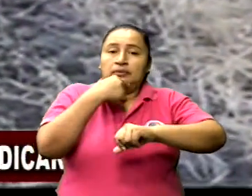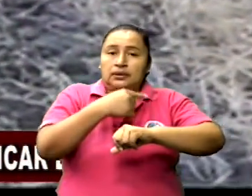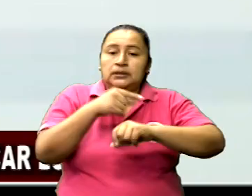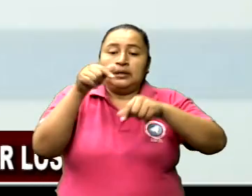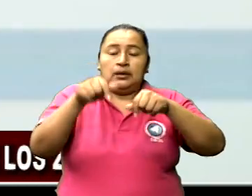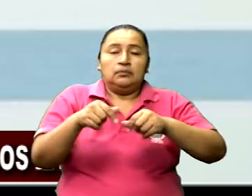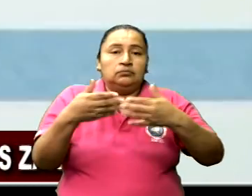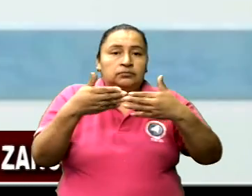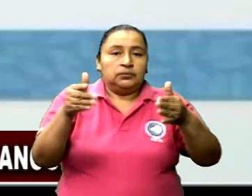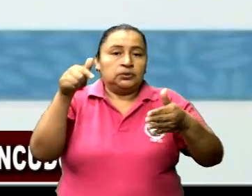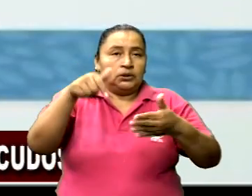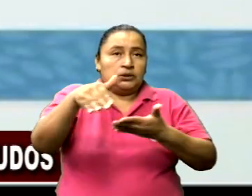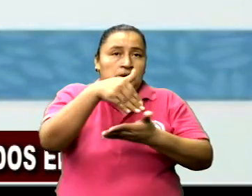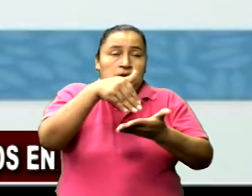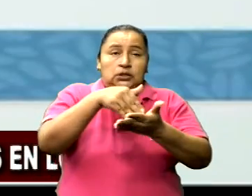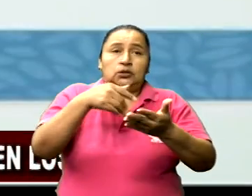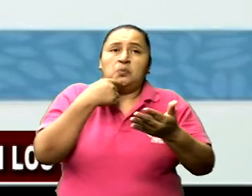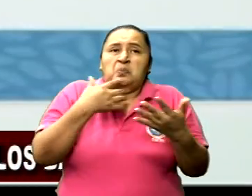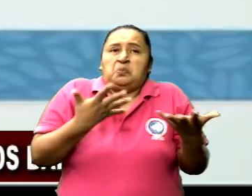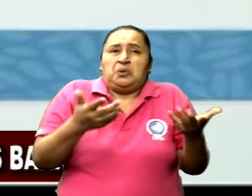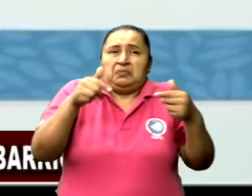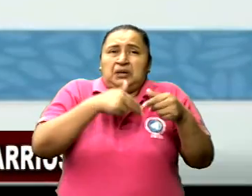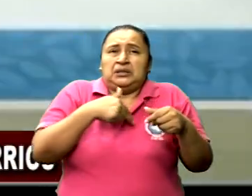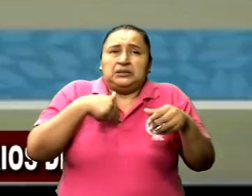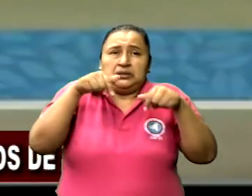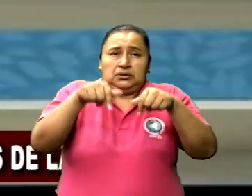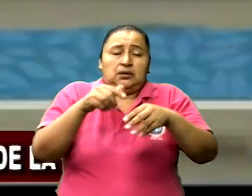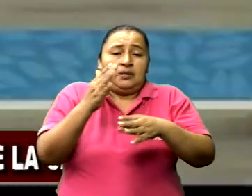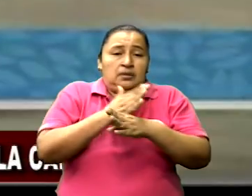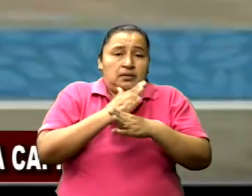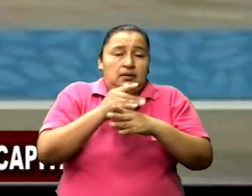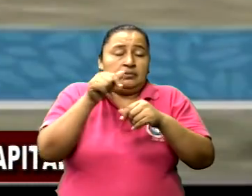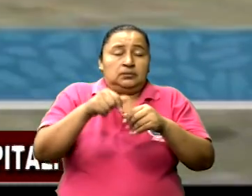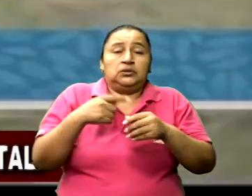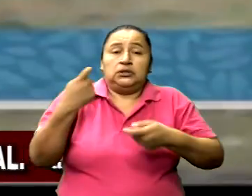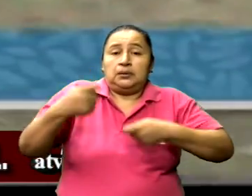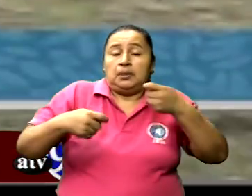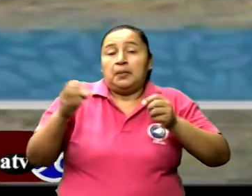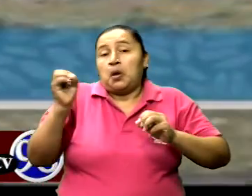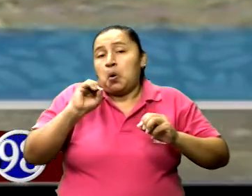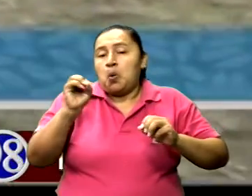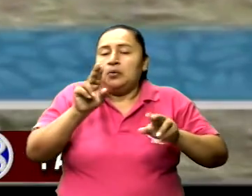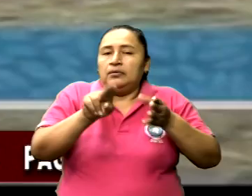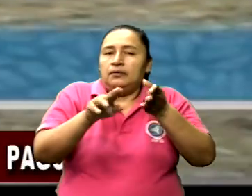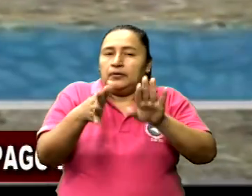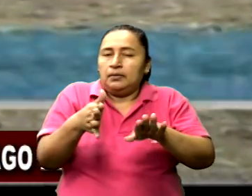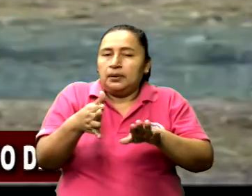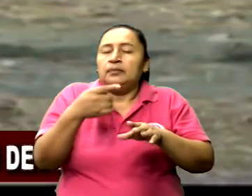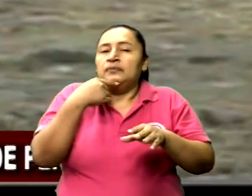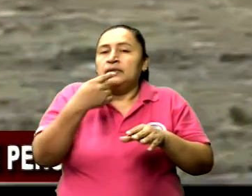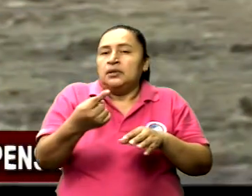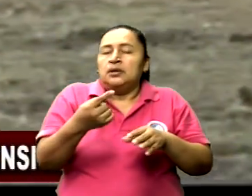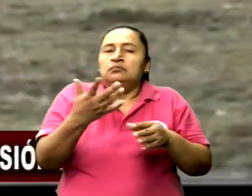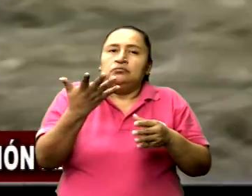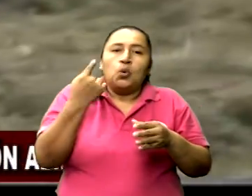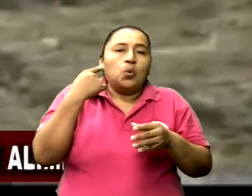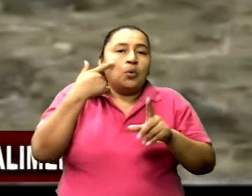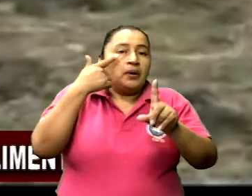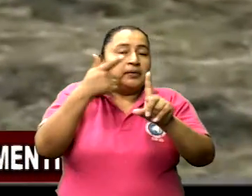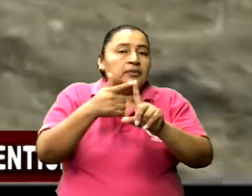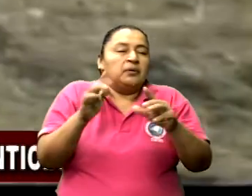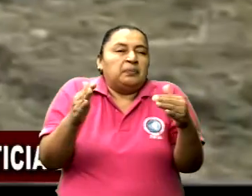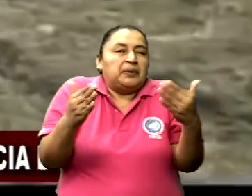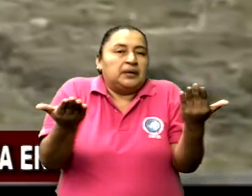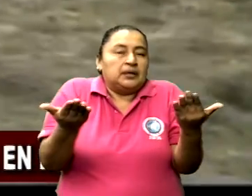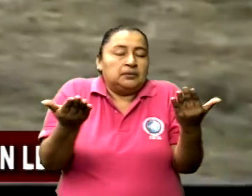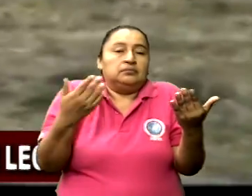que la apertura de este centro podría realizarse en el mes de septiembre o en noviembre. Enfatizó que uno de los objetivos de